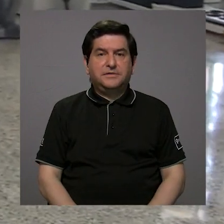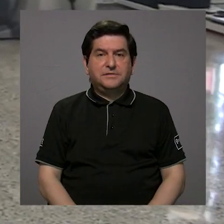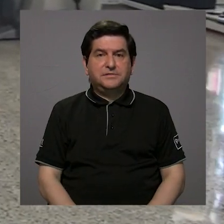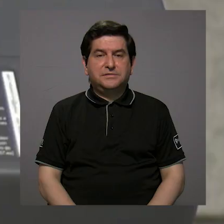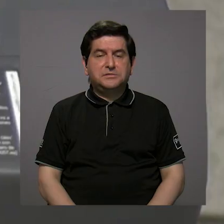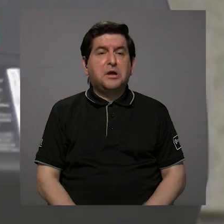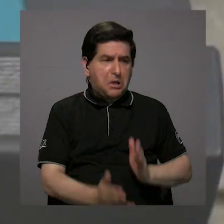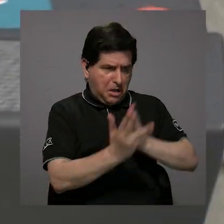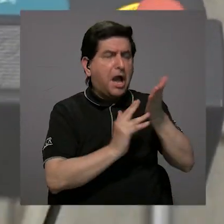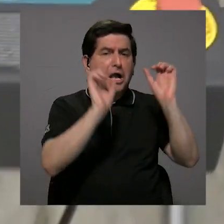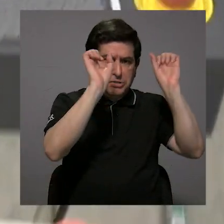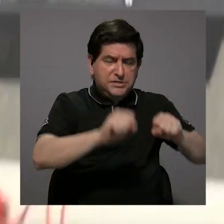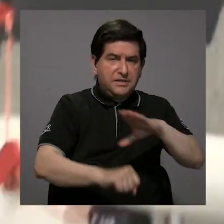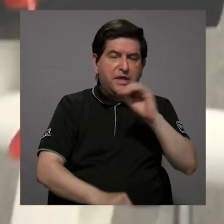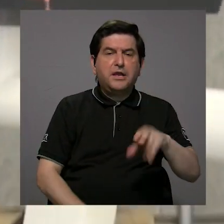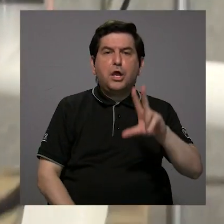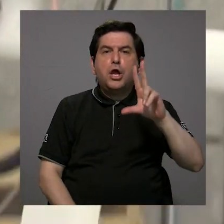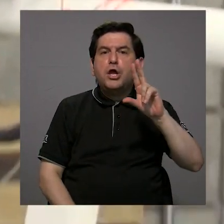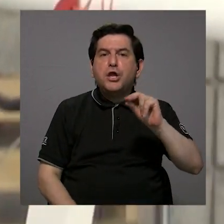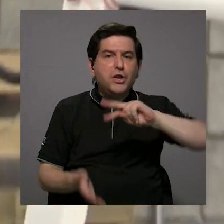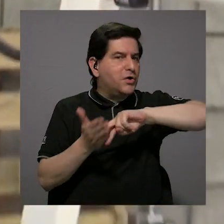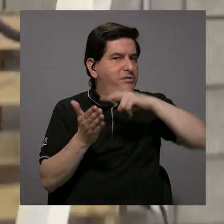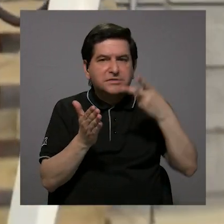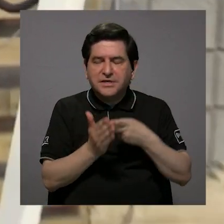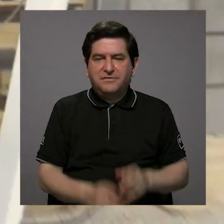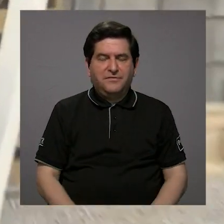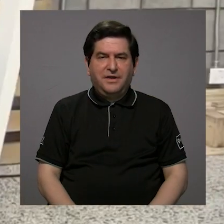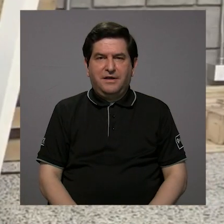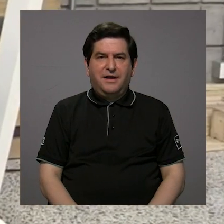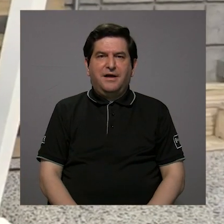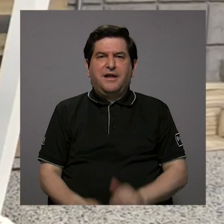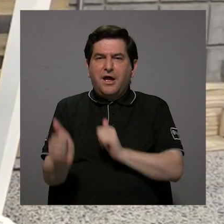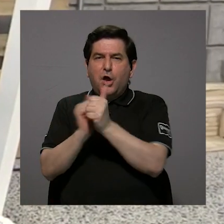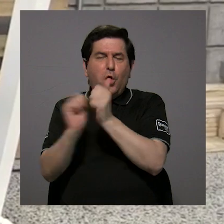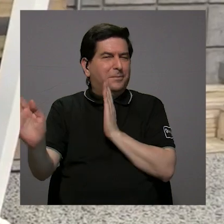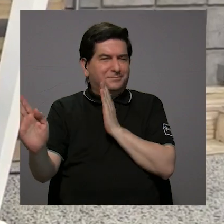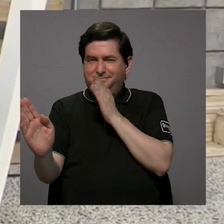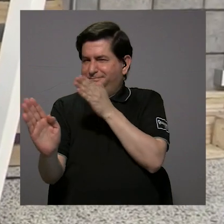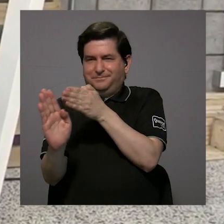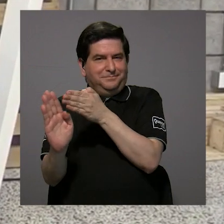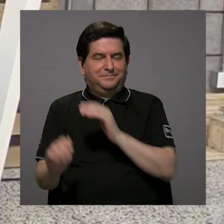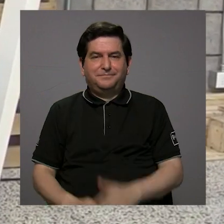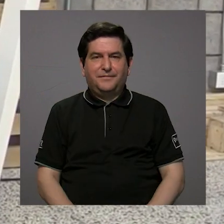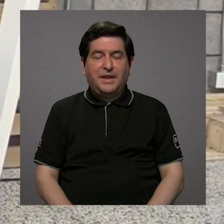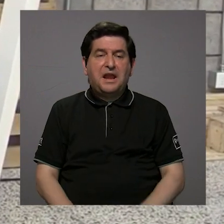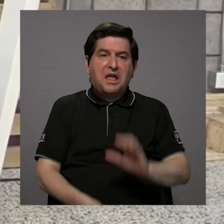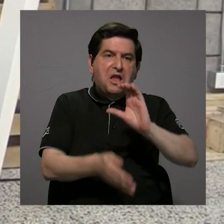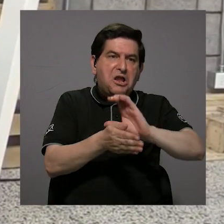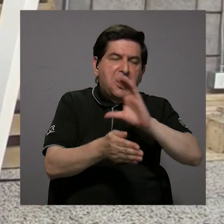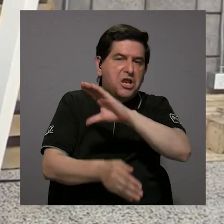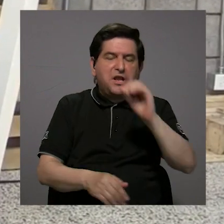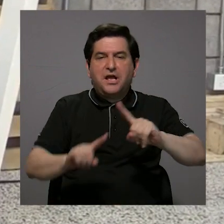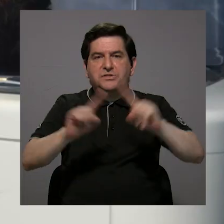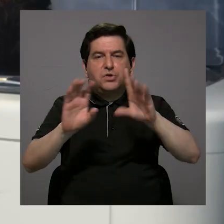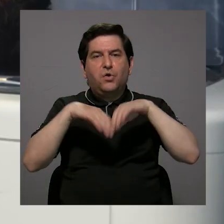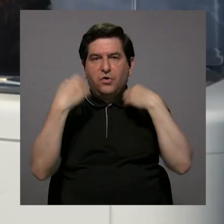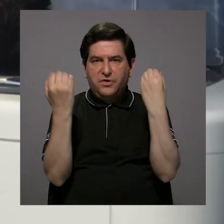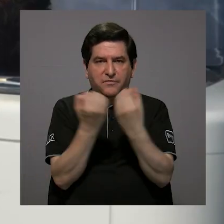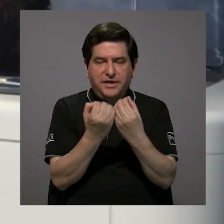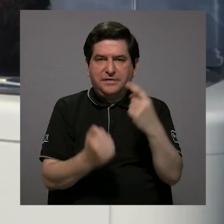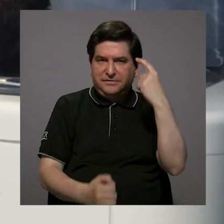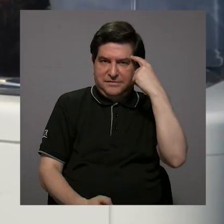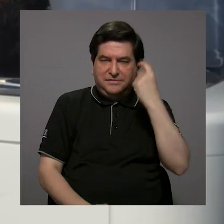entre hacerlos accesibles y que no sean percibidos como competencia desleal, ¿verdad?, por las clínicas o por